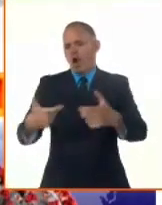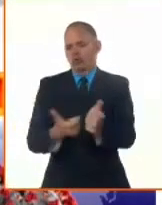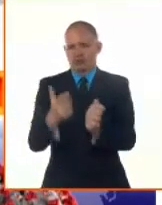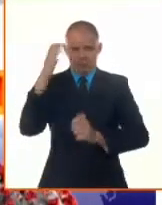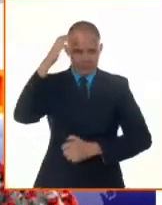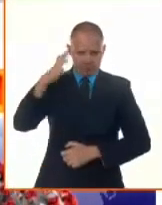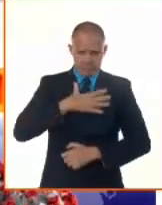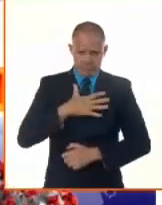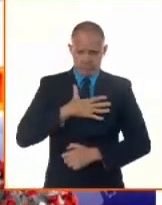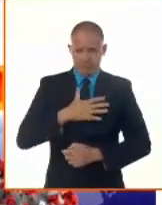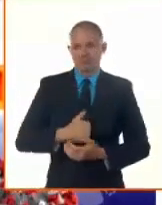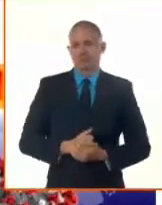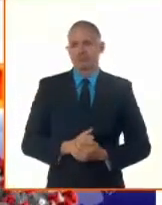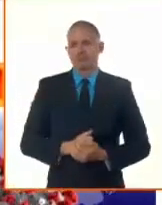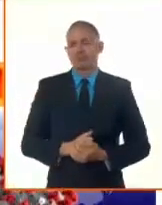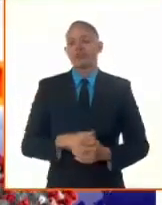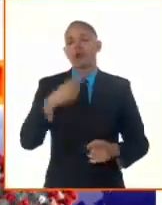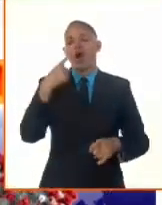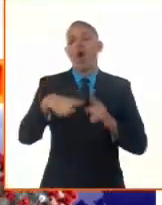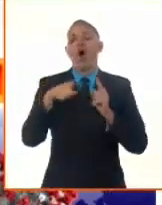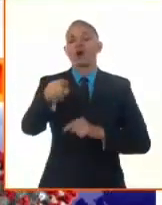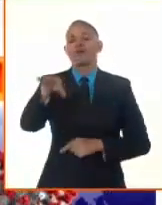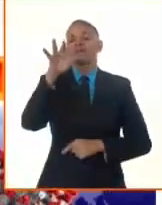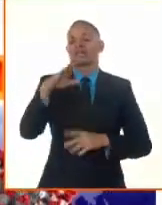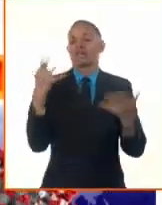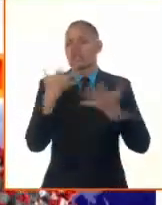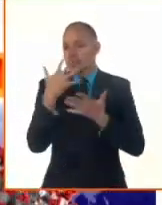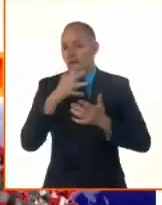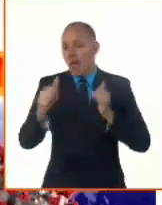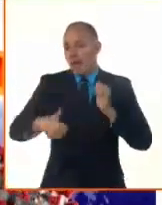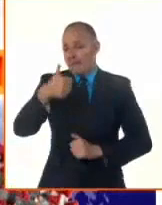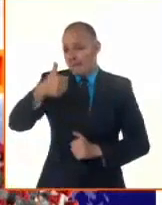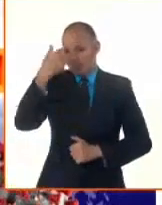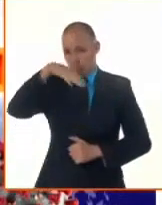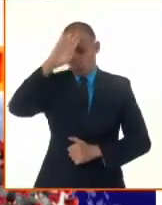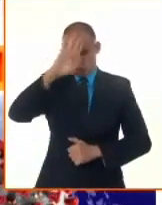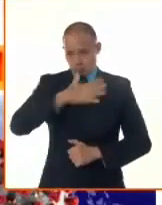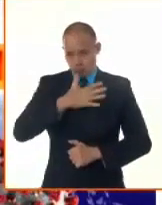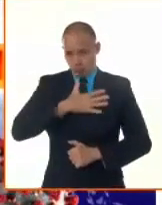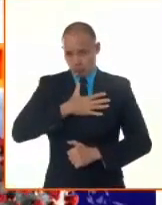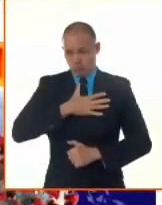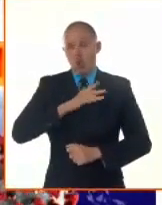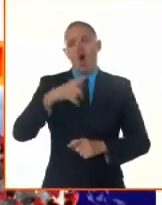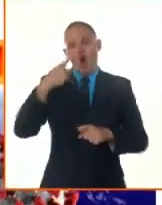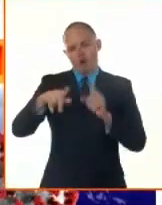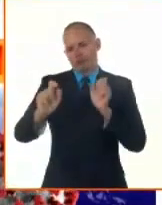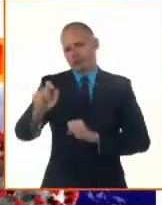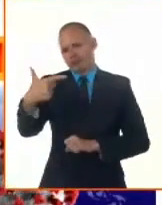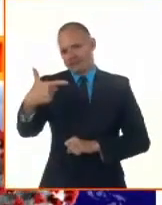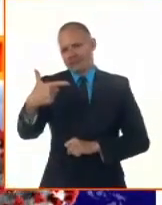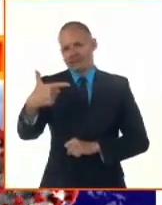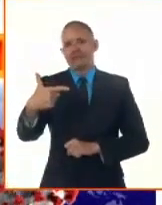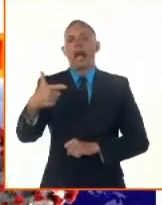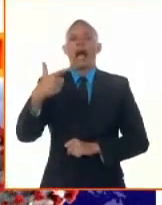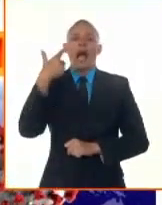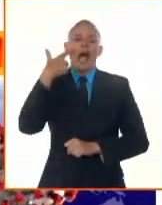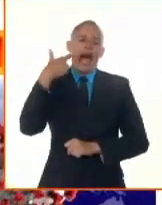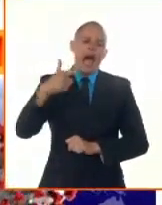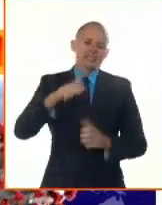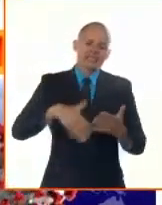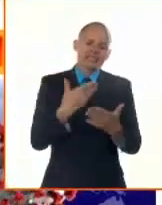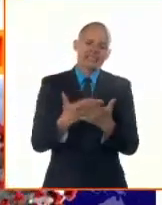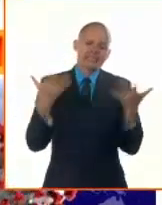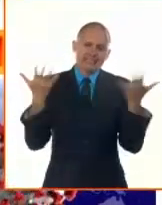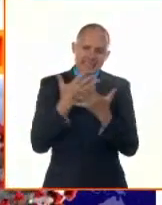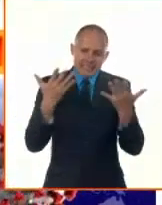además le dije al presidente y al vicepresidente de la república Y designa a propuesta al presidente de la república